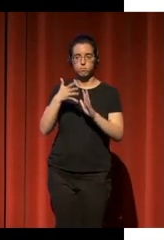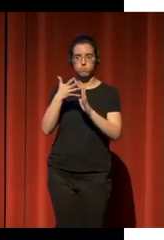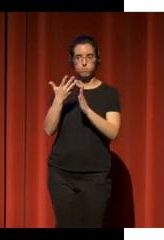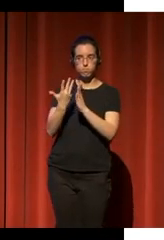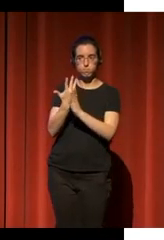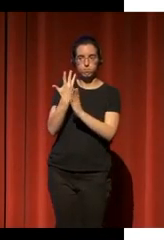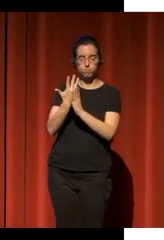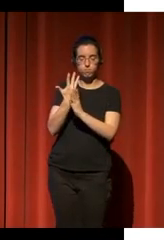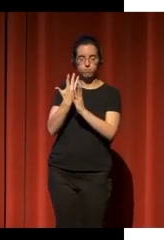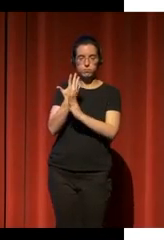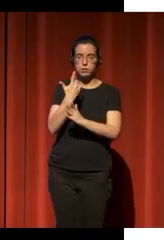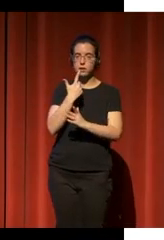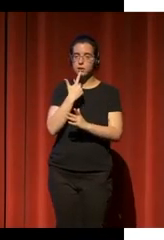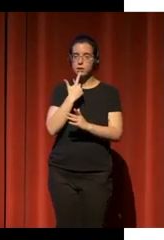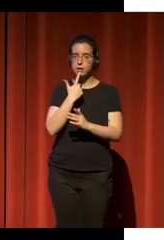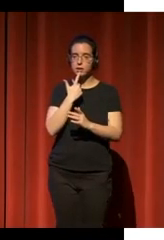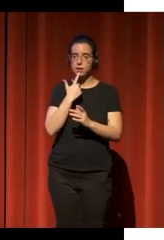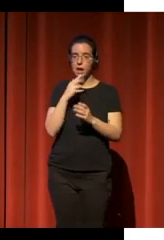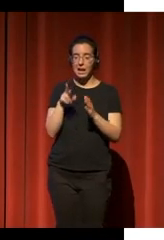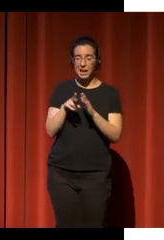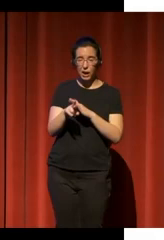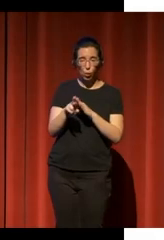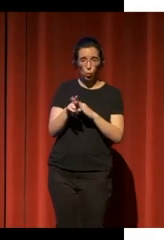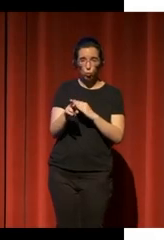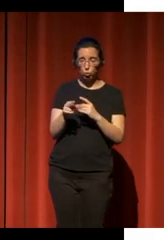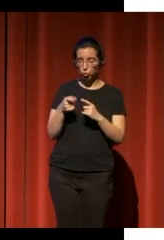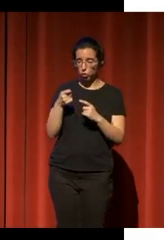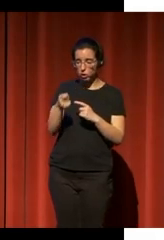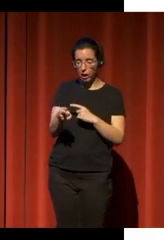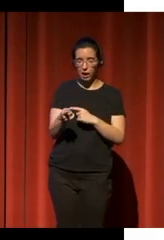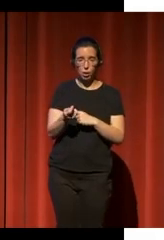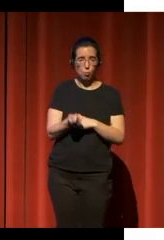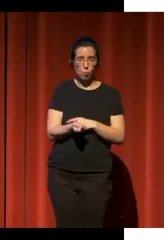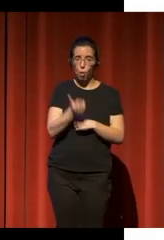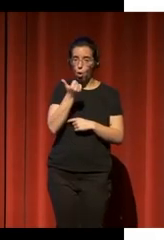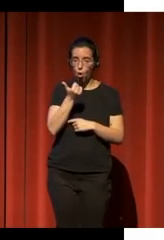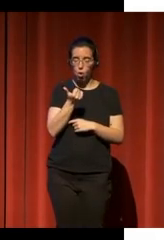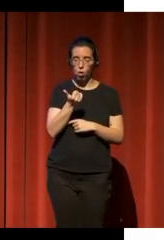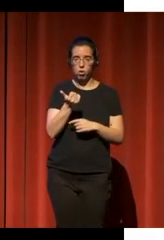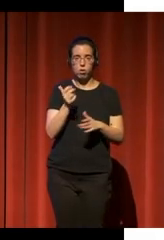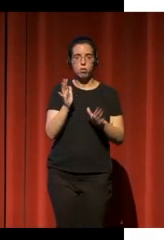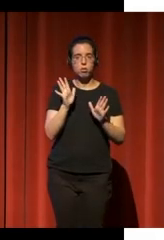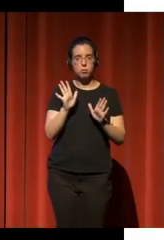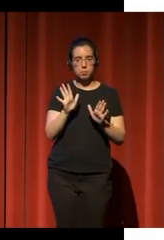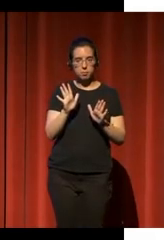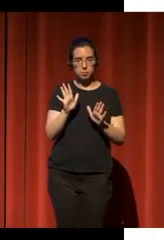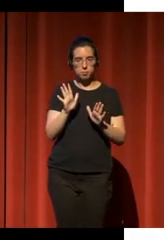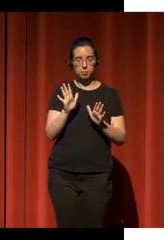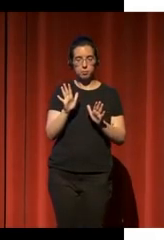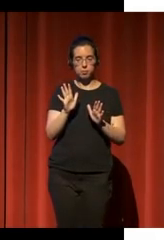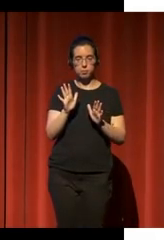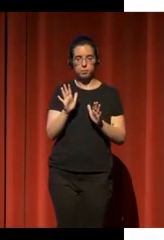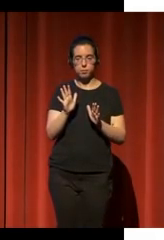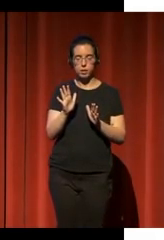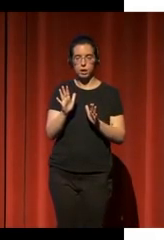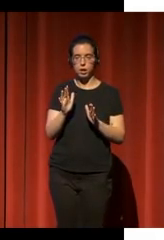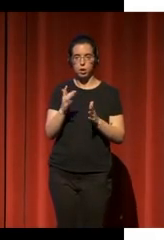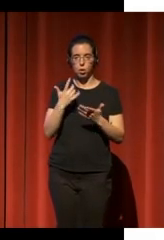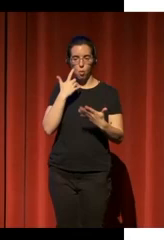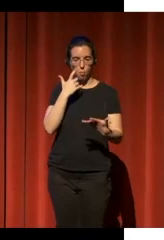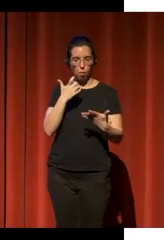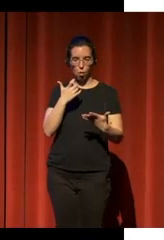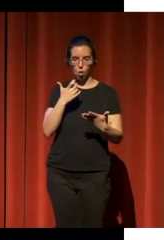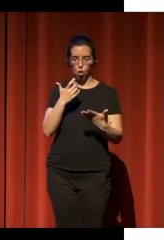como dado estos pocos recursos que existen en muchas bibliotecas locales se percibe como este relato de colaboración